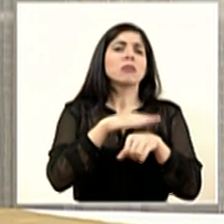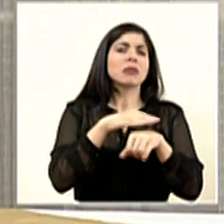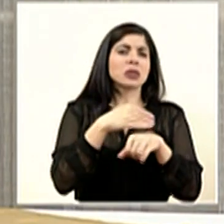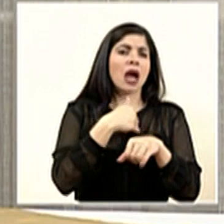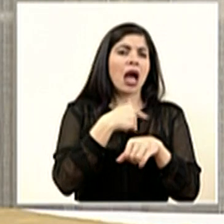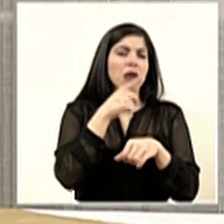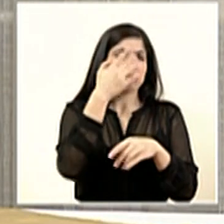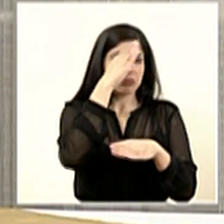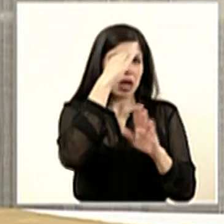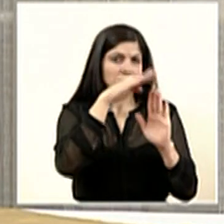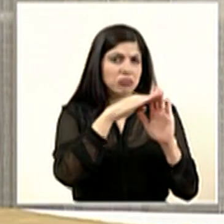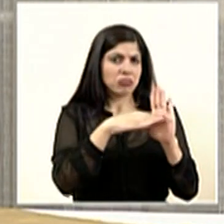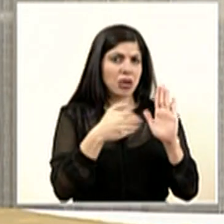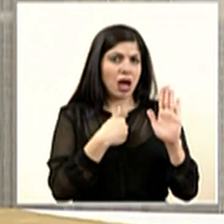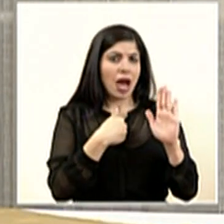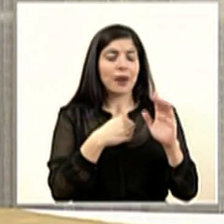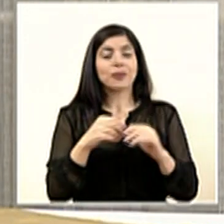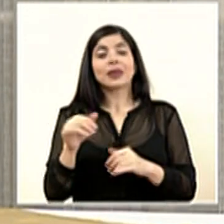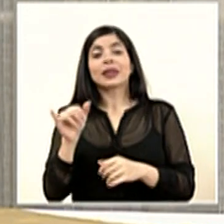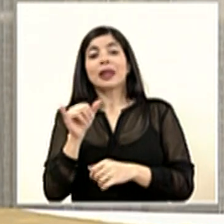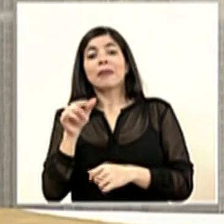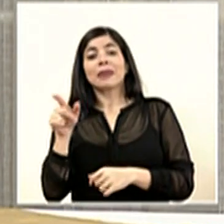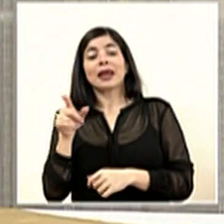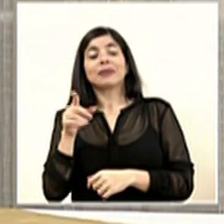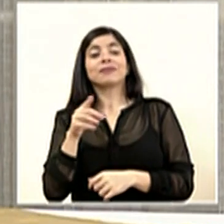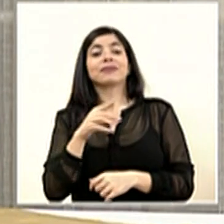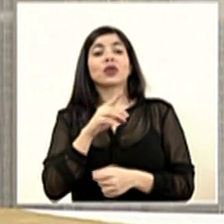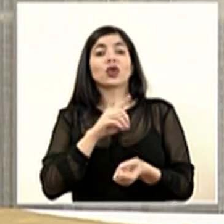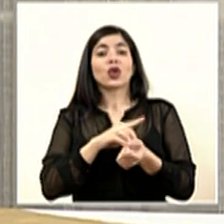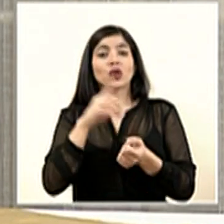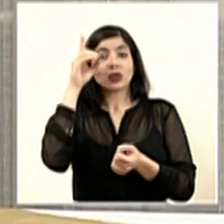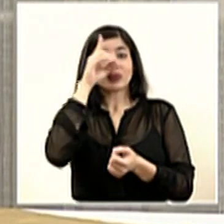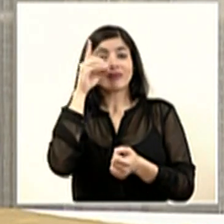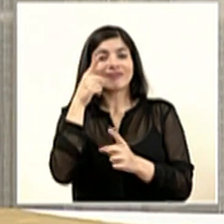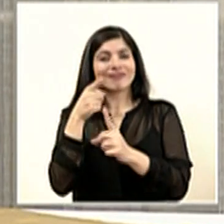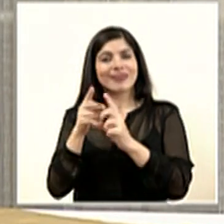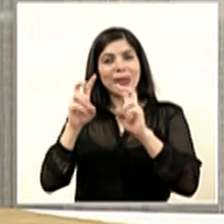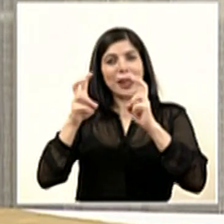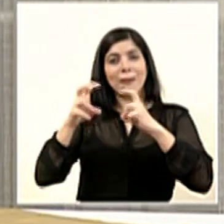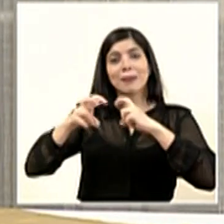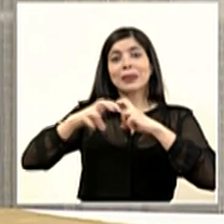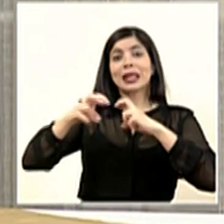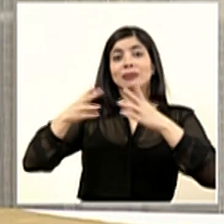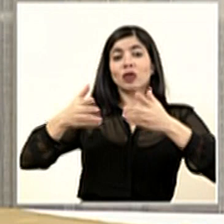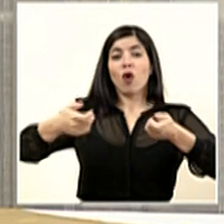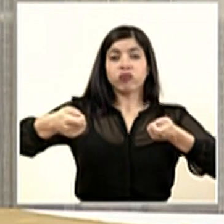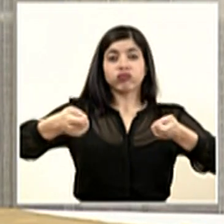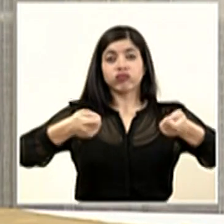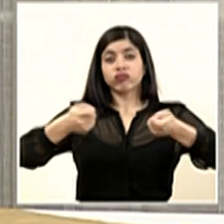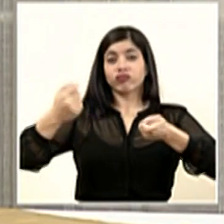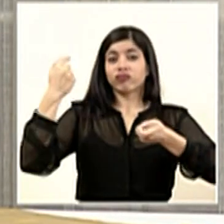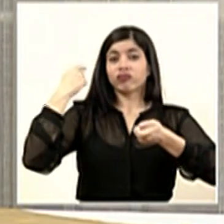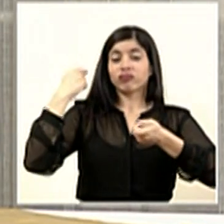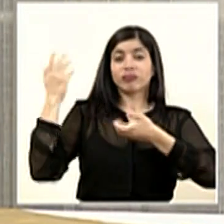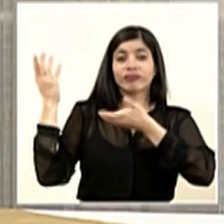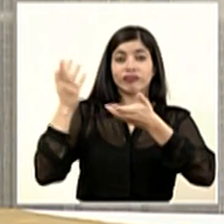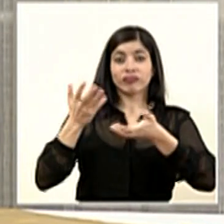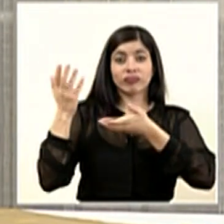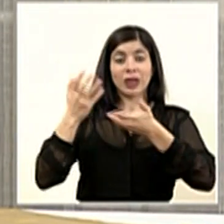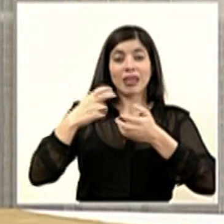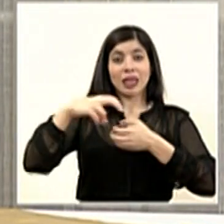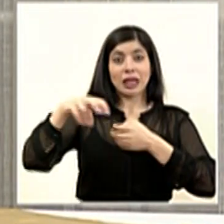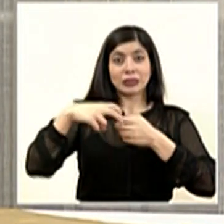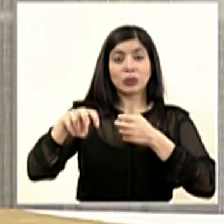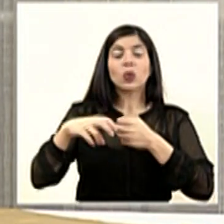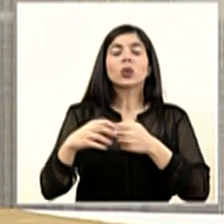además, para reiterar lo que decía el doctor Salas, con respecto al tema de transportistas, se ha dispuesto, y por un tema